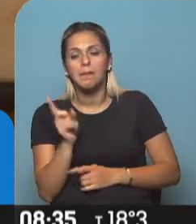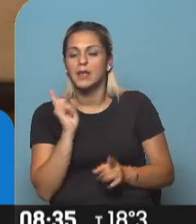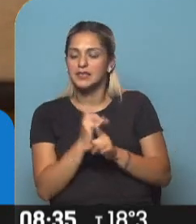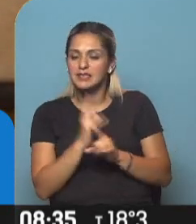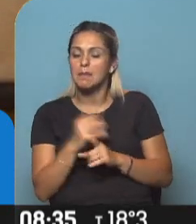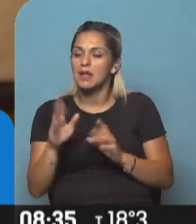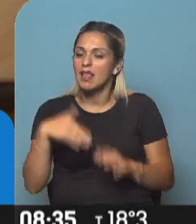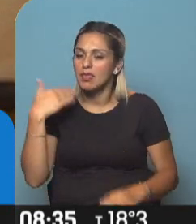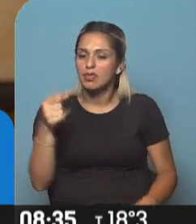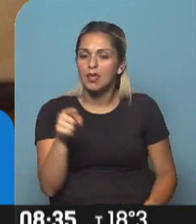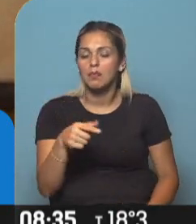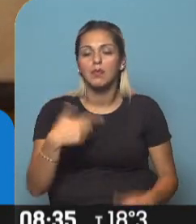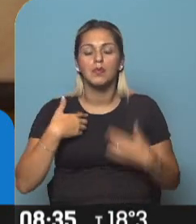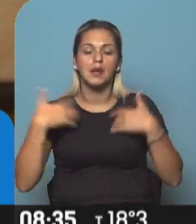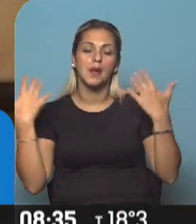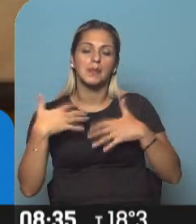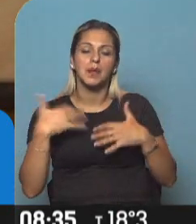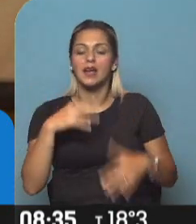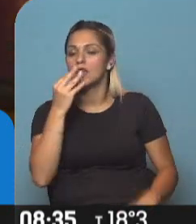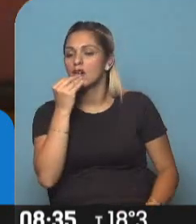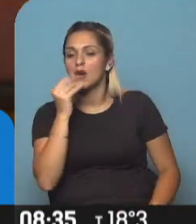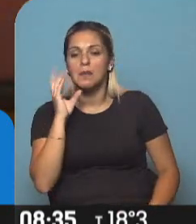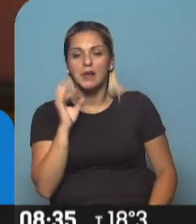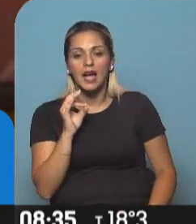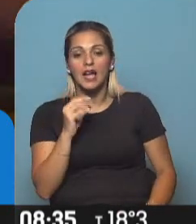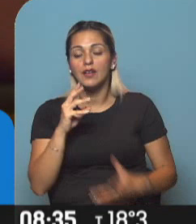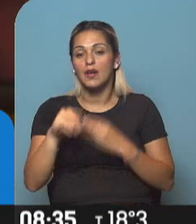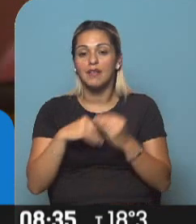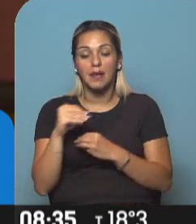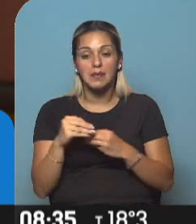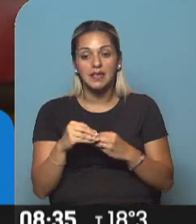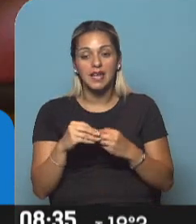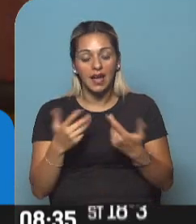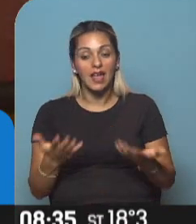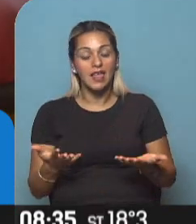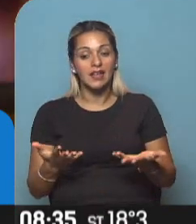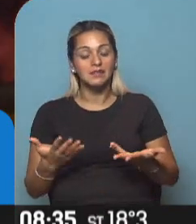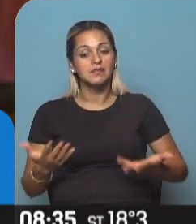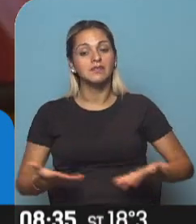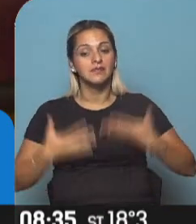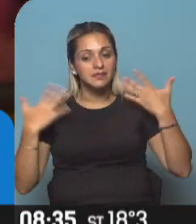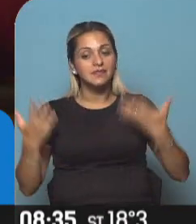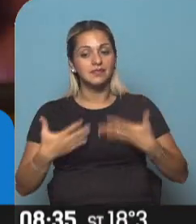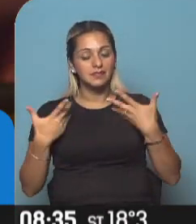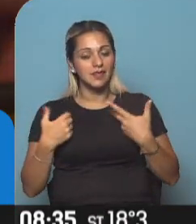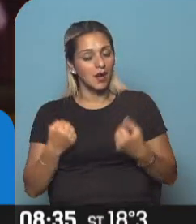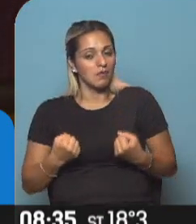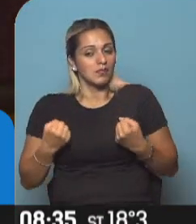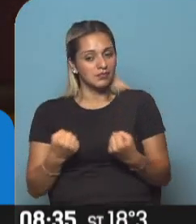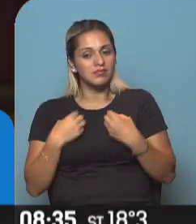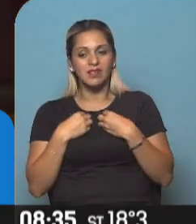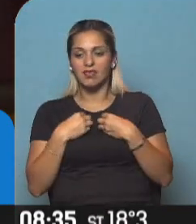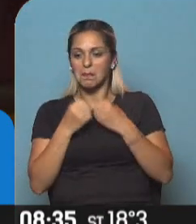después nos sepe un baño come algo está con su familia y eso evita un poco de energía